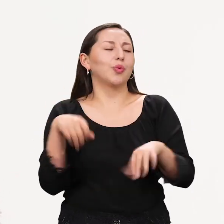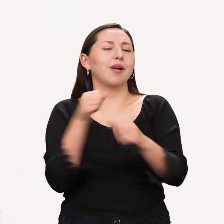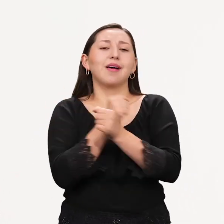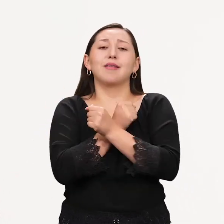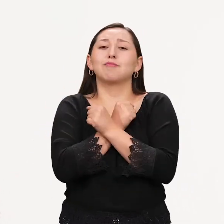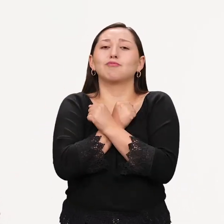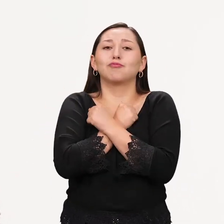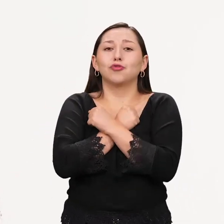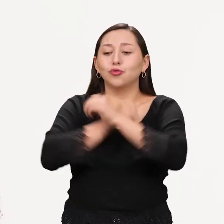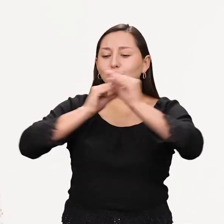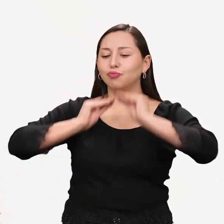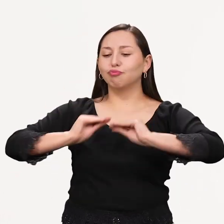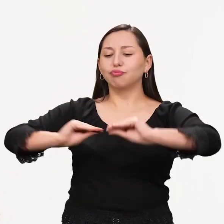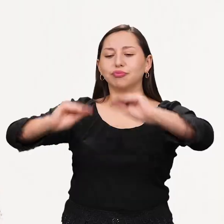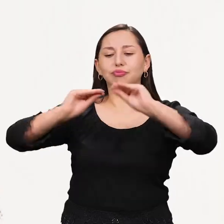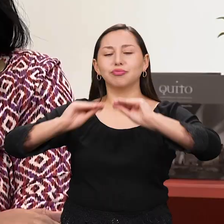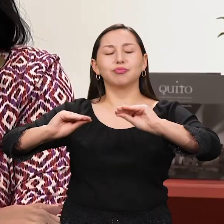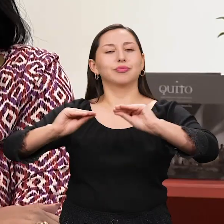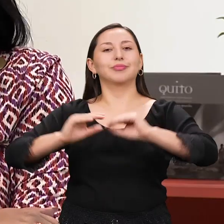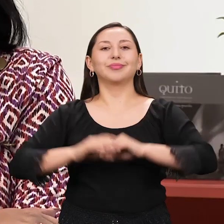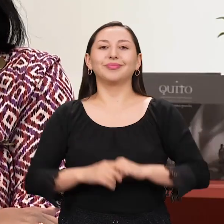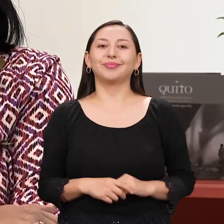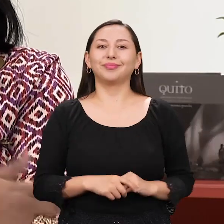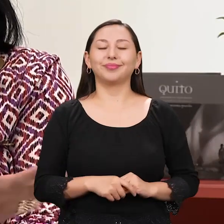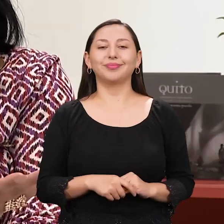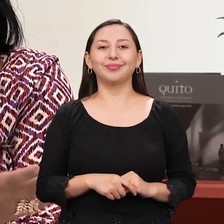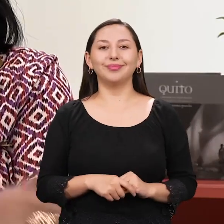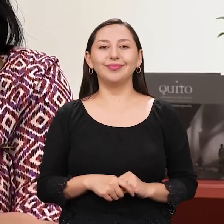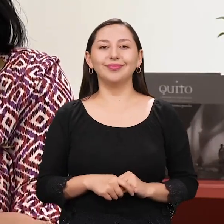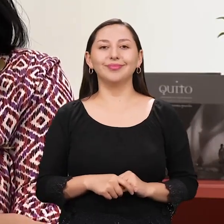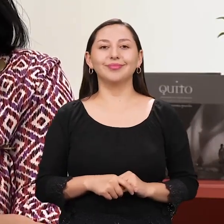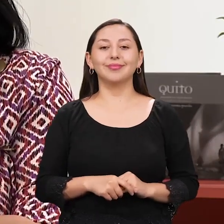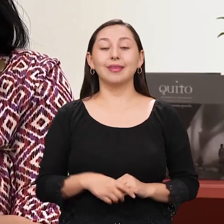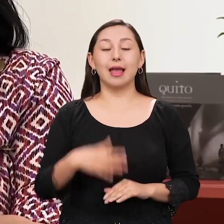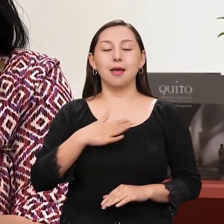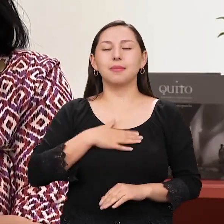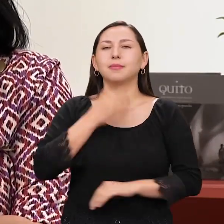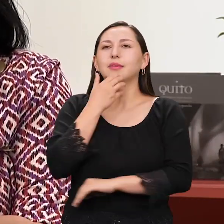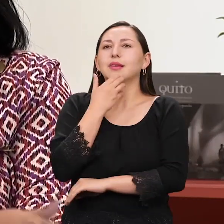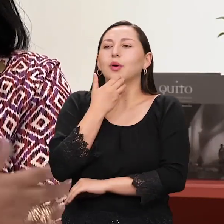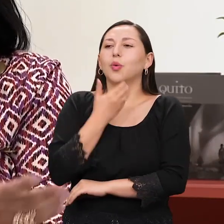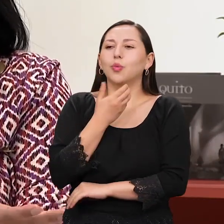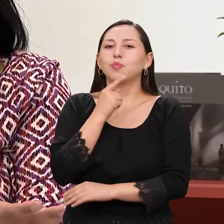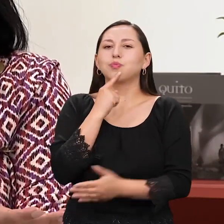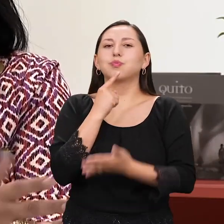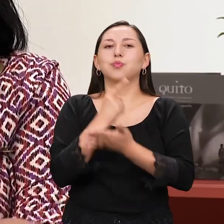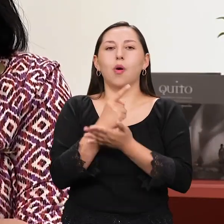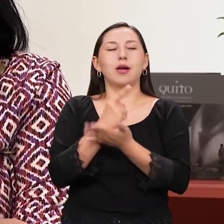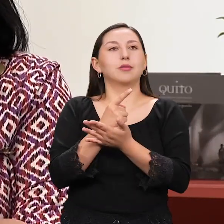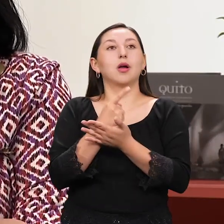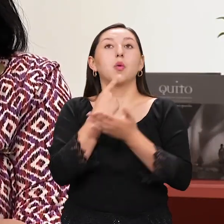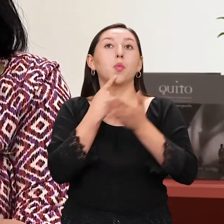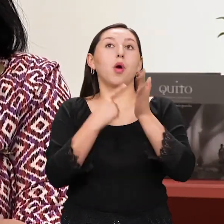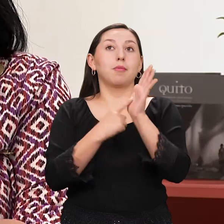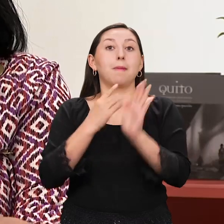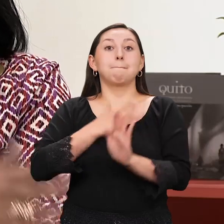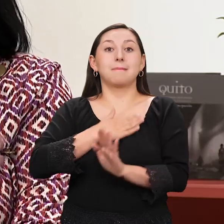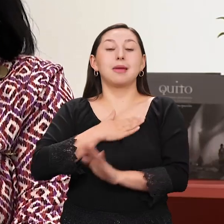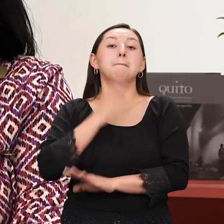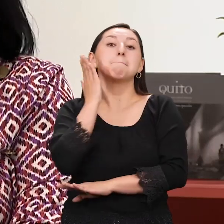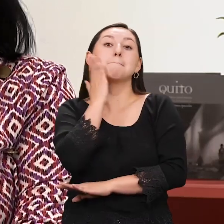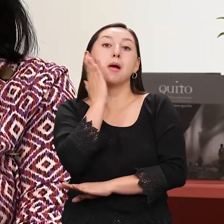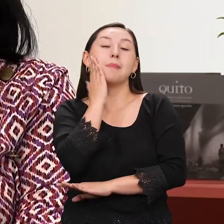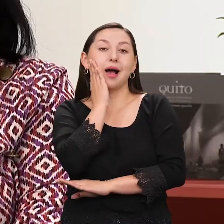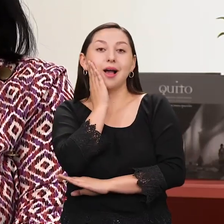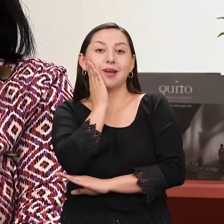marcado muchos corazones de sus estudiantes. Bueno, sobre quién me ha inspirado, yo no puedo dejar de nombrar a mi propia